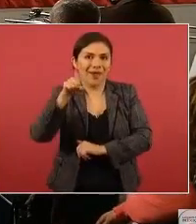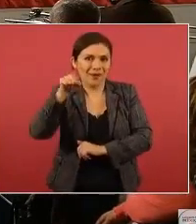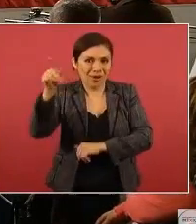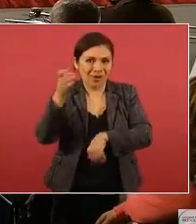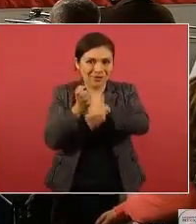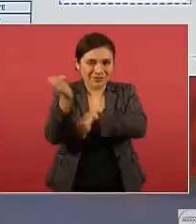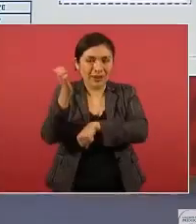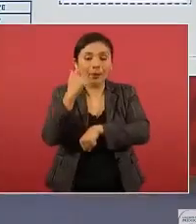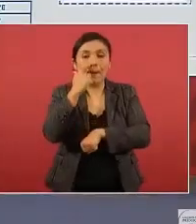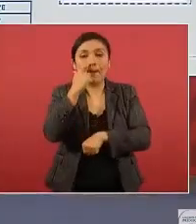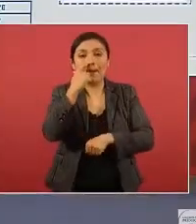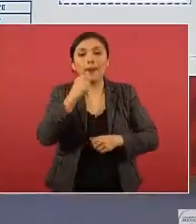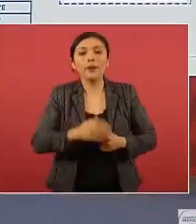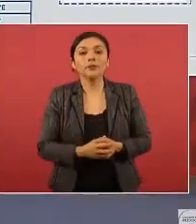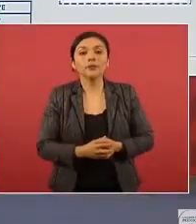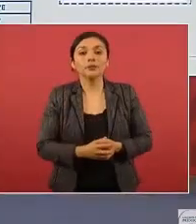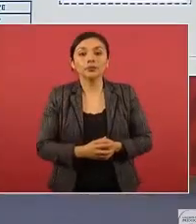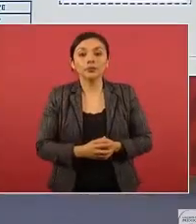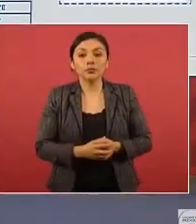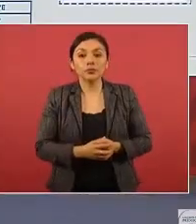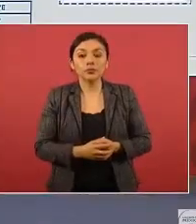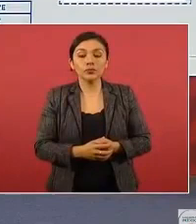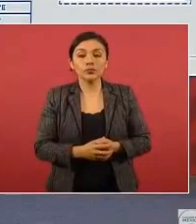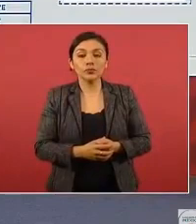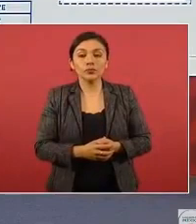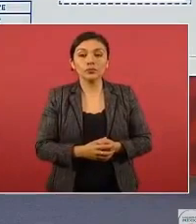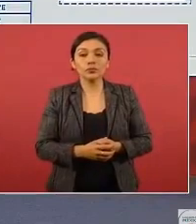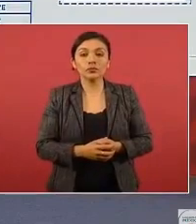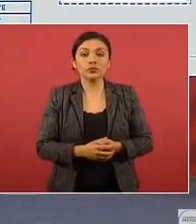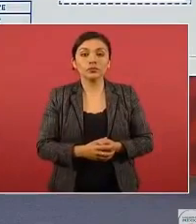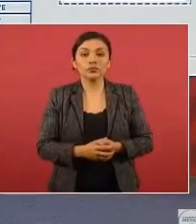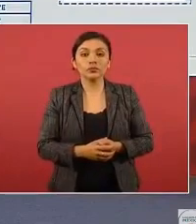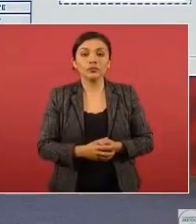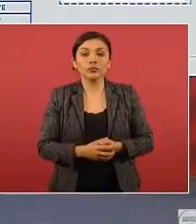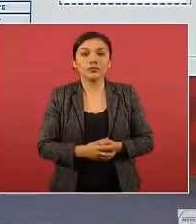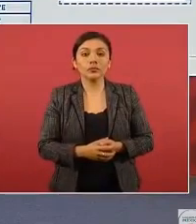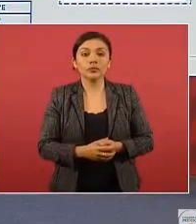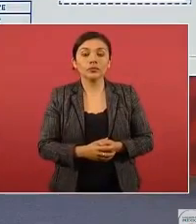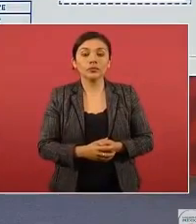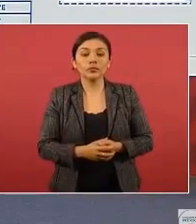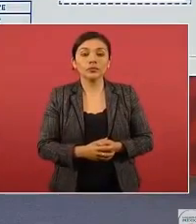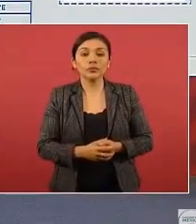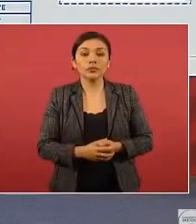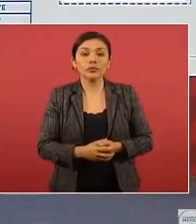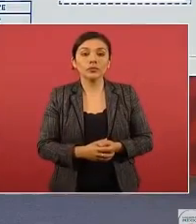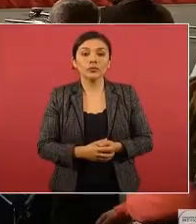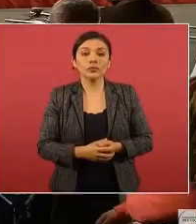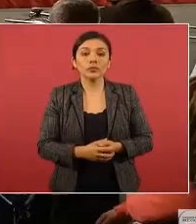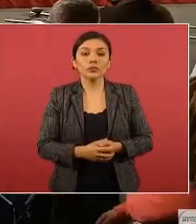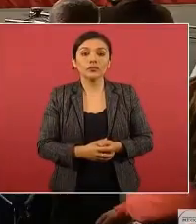estado en esta situación de emergencia en la cuestión de falta de agua